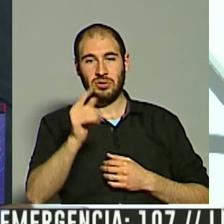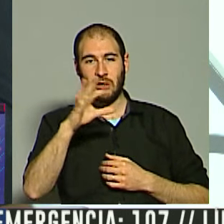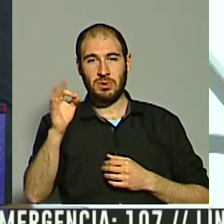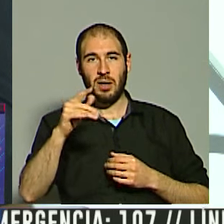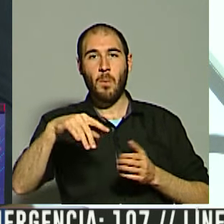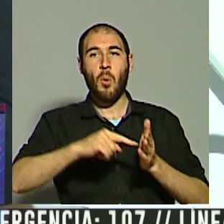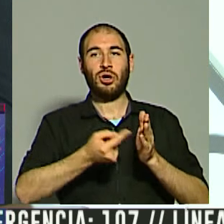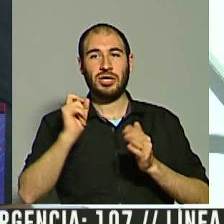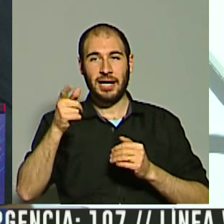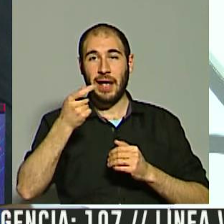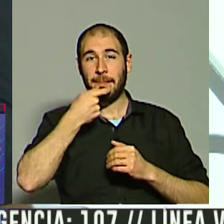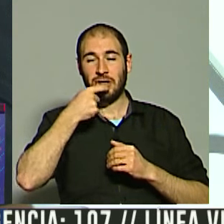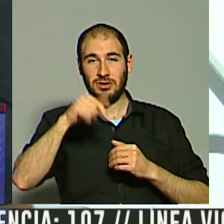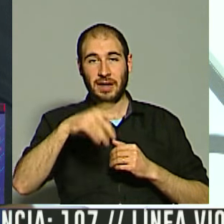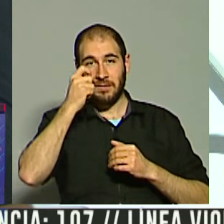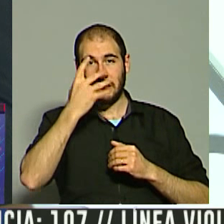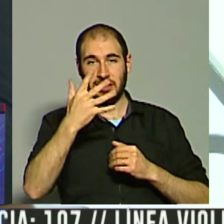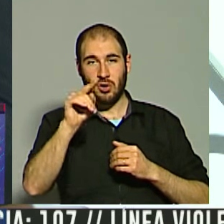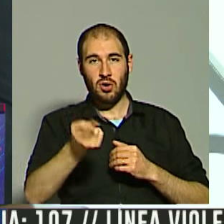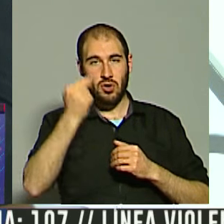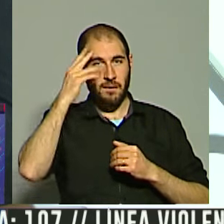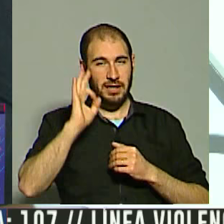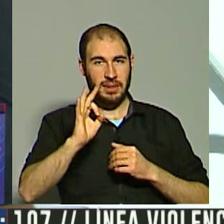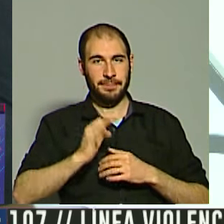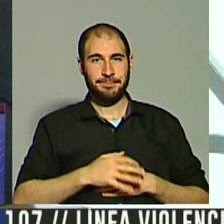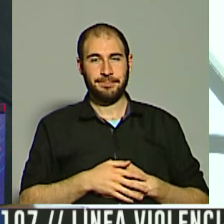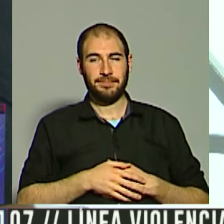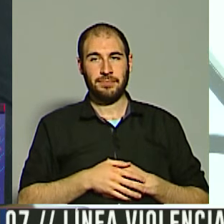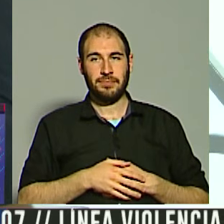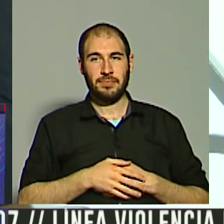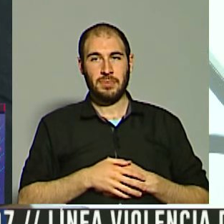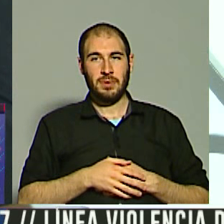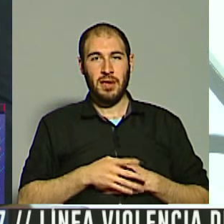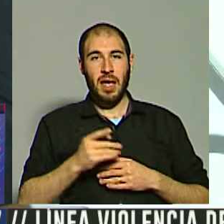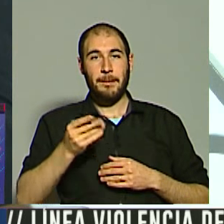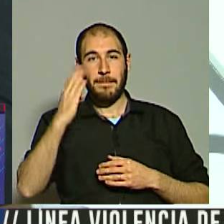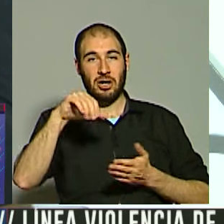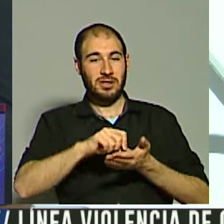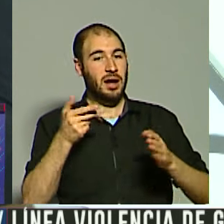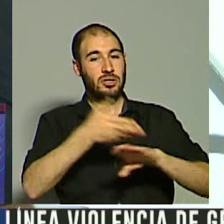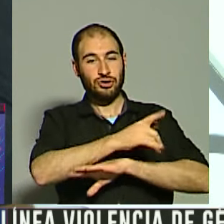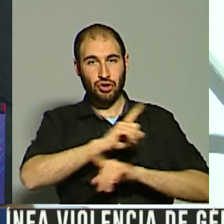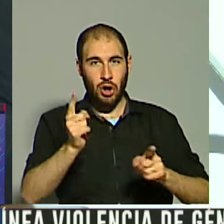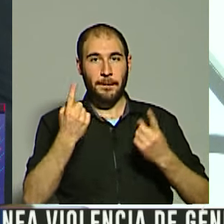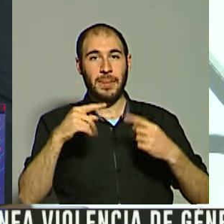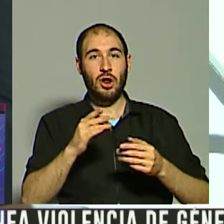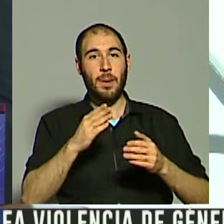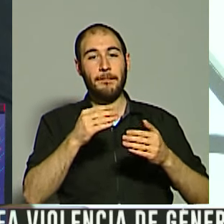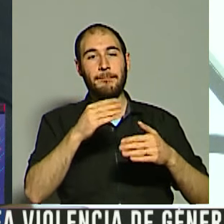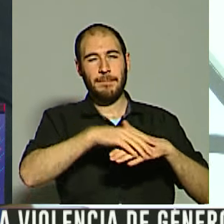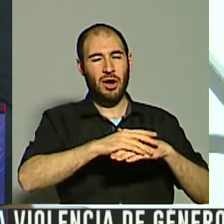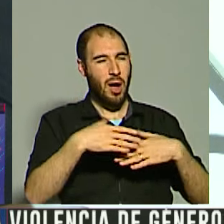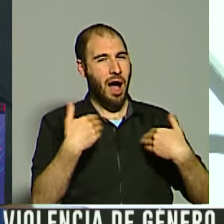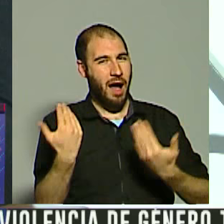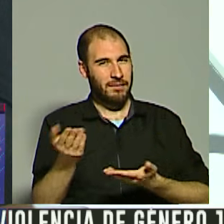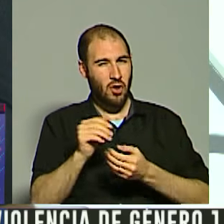City porteña, en Mendoza llegó a 25,90. No tuvo que intervenir el Banco Central, pero sí los bancos amigos, como